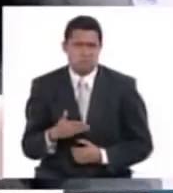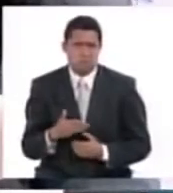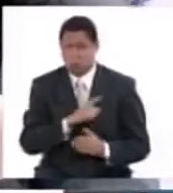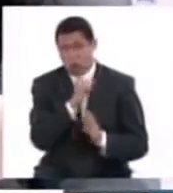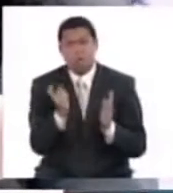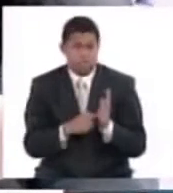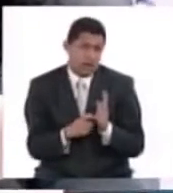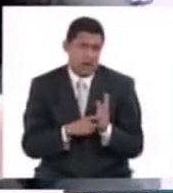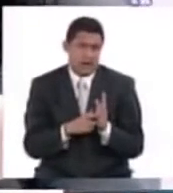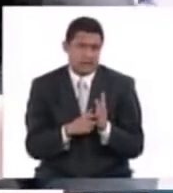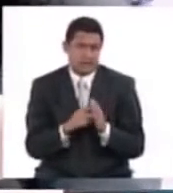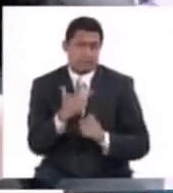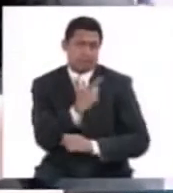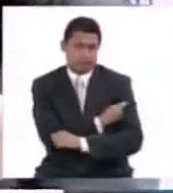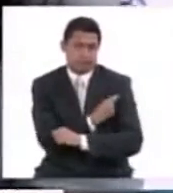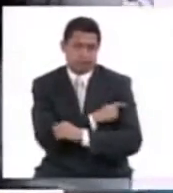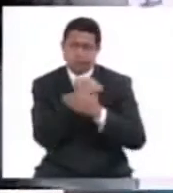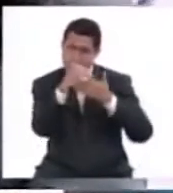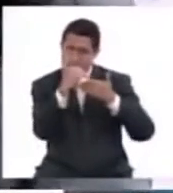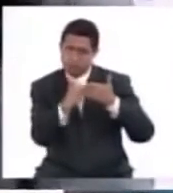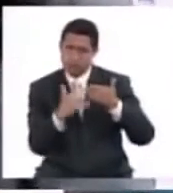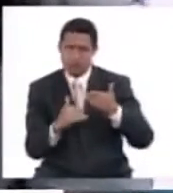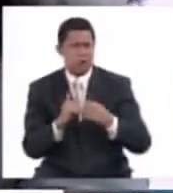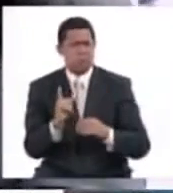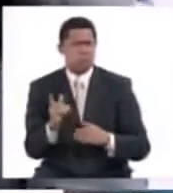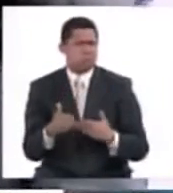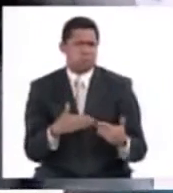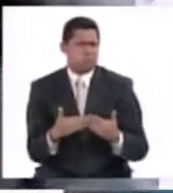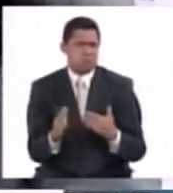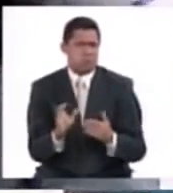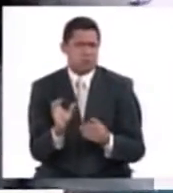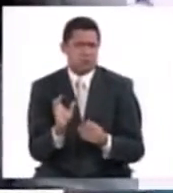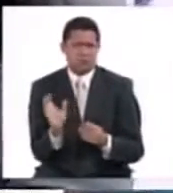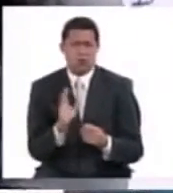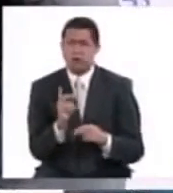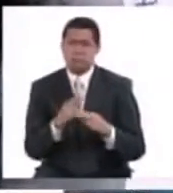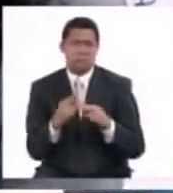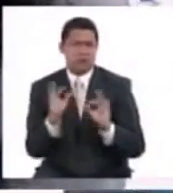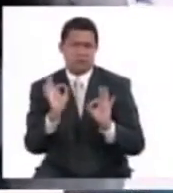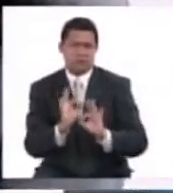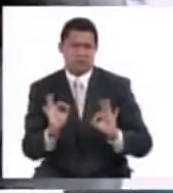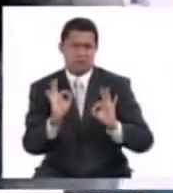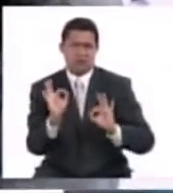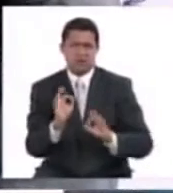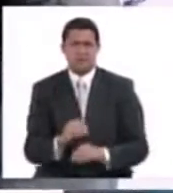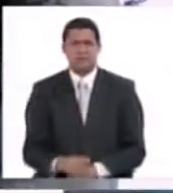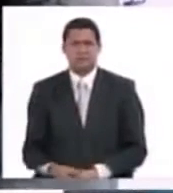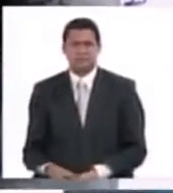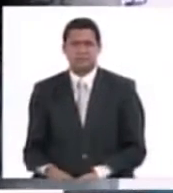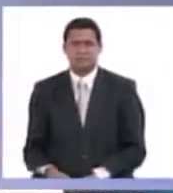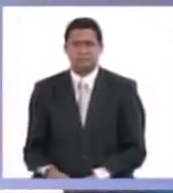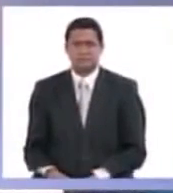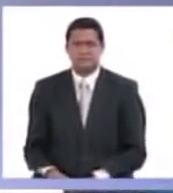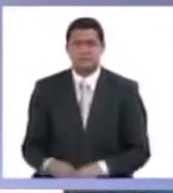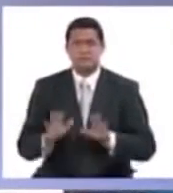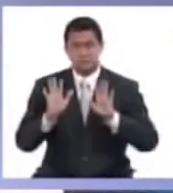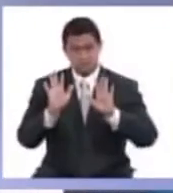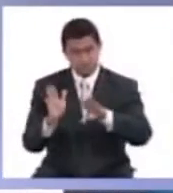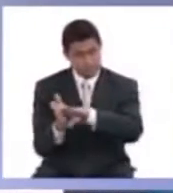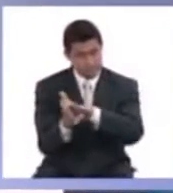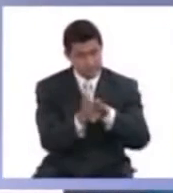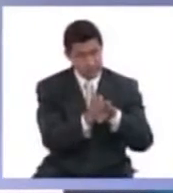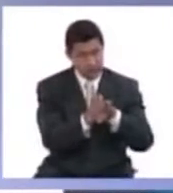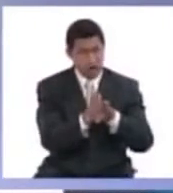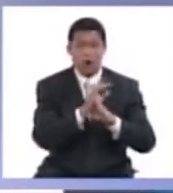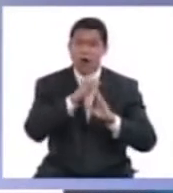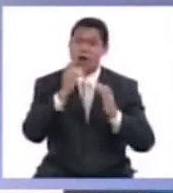completa su serie primaria de vacunación, no debería estar en riesgo para padecer difteria. Ahora vamos a entrar